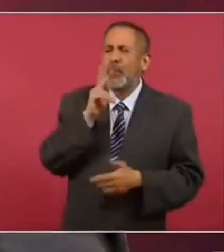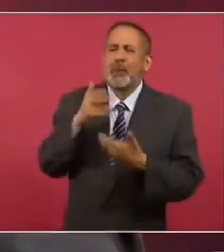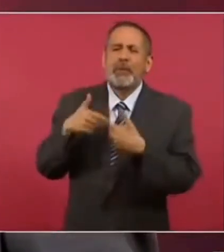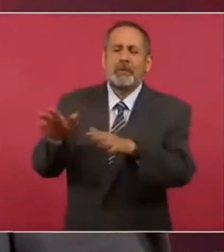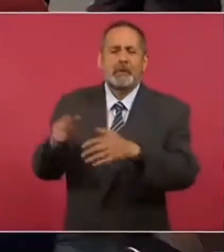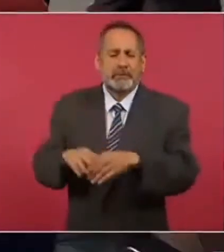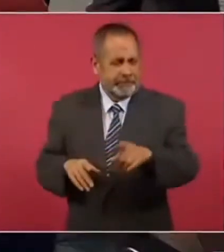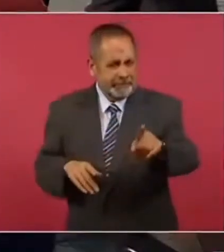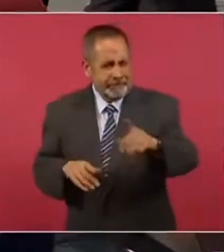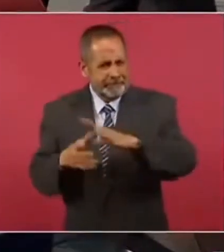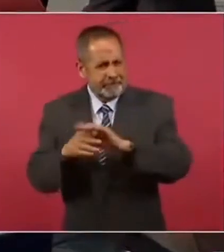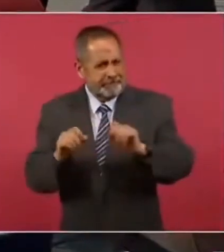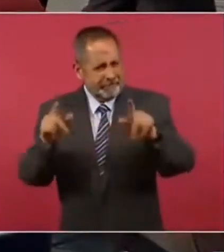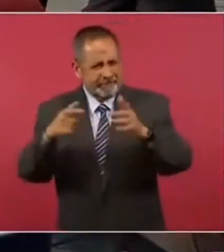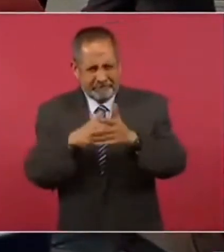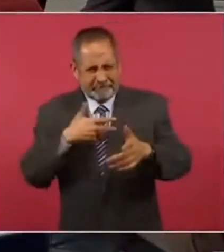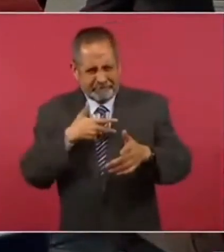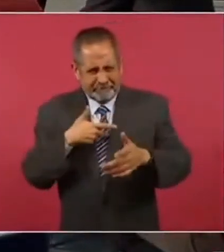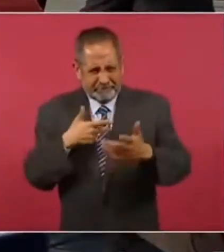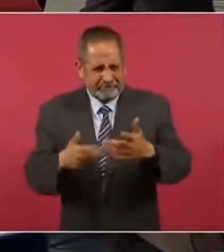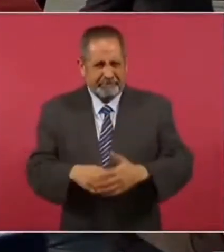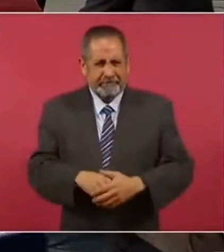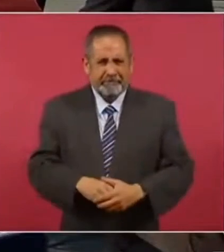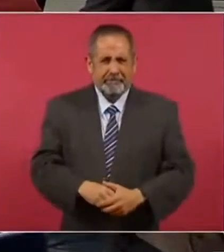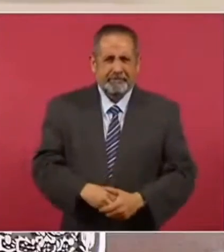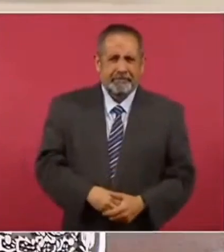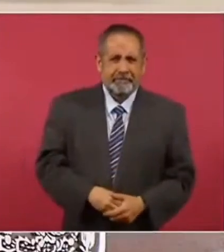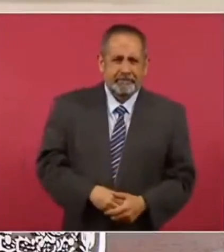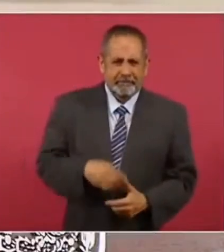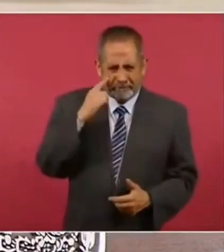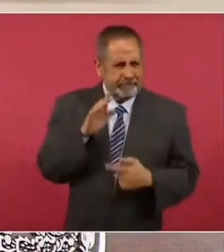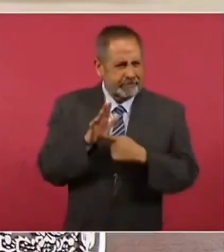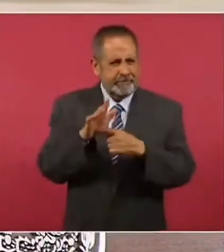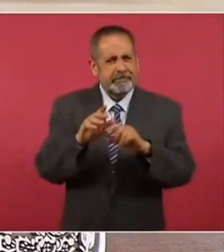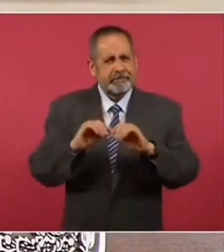¿No tienes algo de eso? A ver.